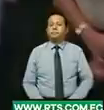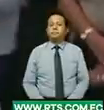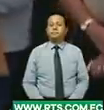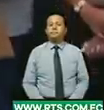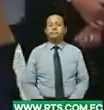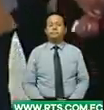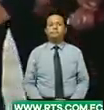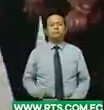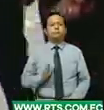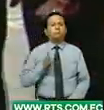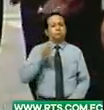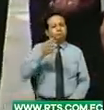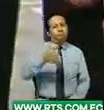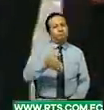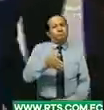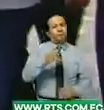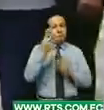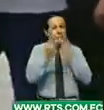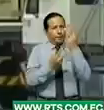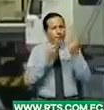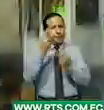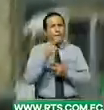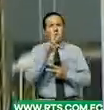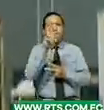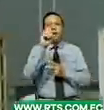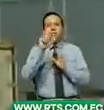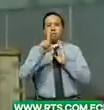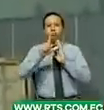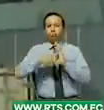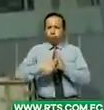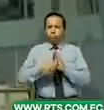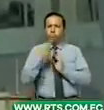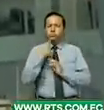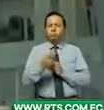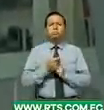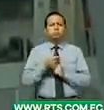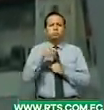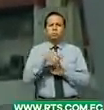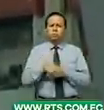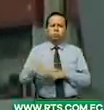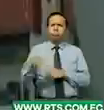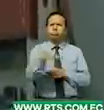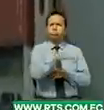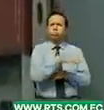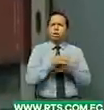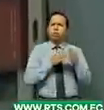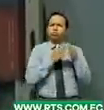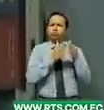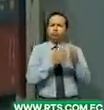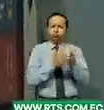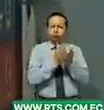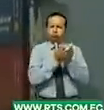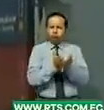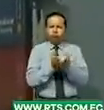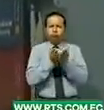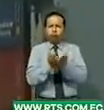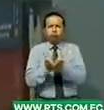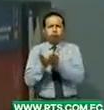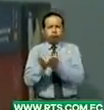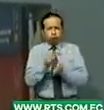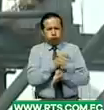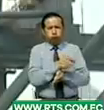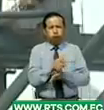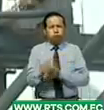Visita de 20 minutos y después el presidente dijo que el puerto de Aguas Profundas, a cargo del consorcio DP World